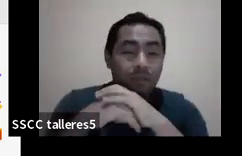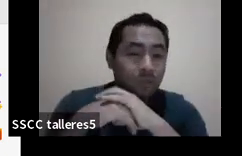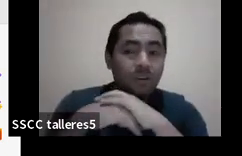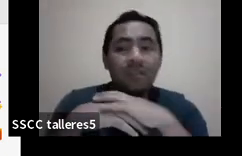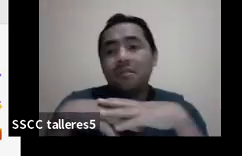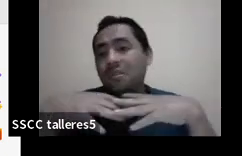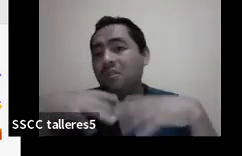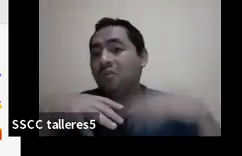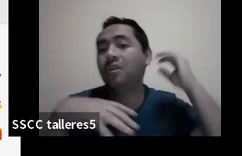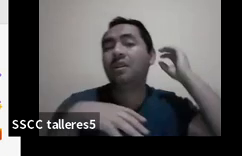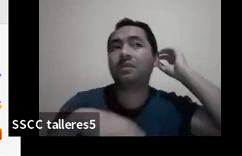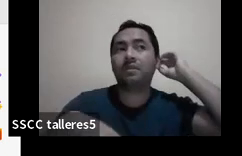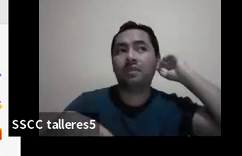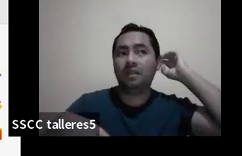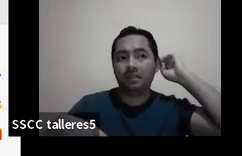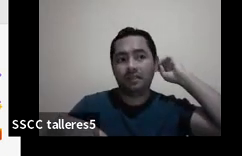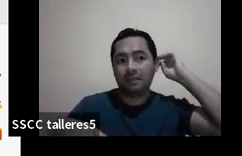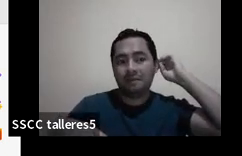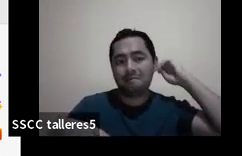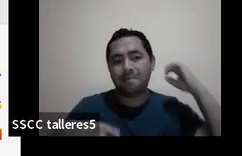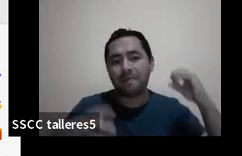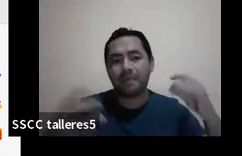privadas, asociaciones, instituciones,